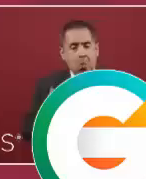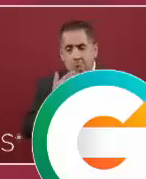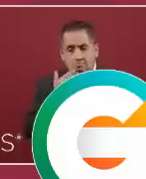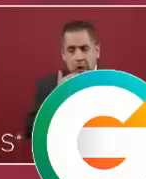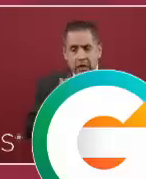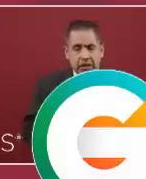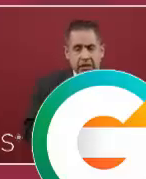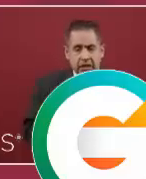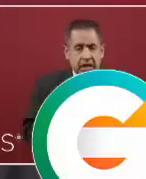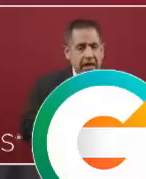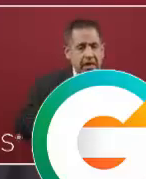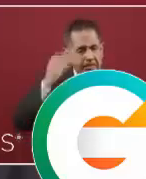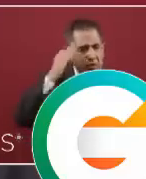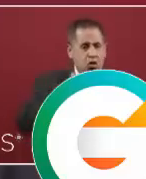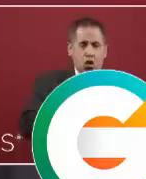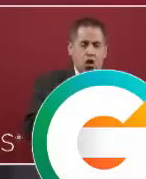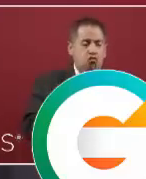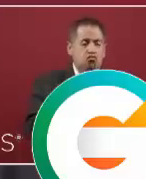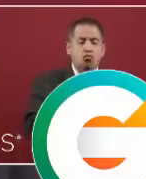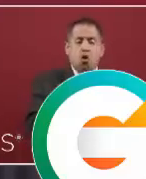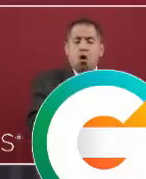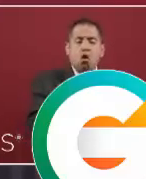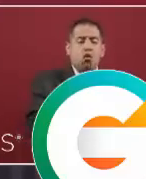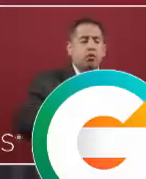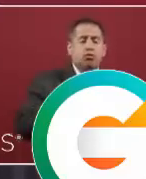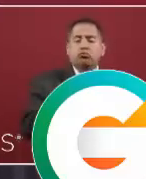en el periodo neoliberal, al contrario,